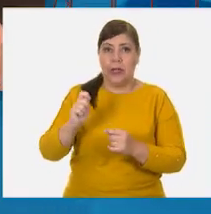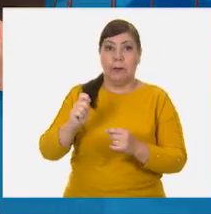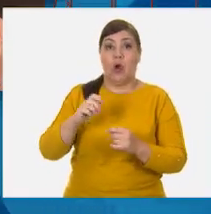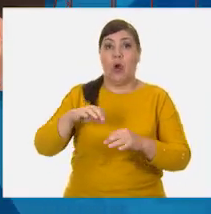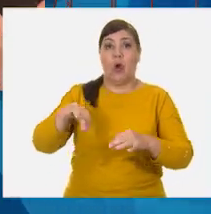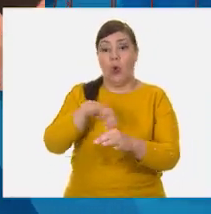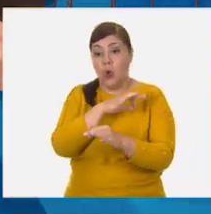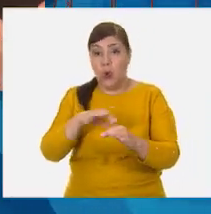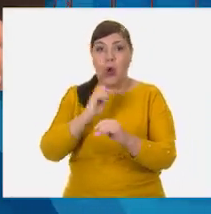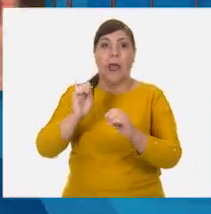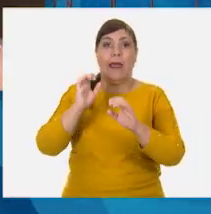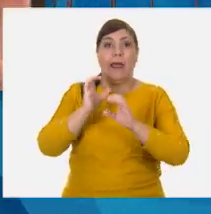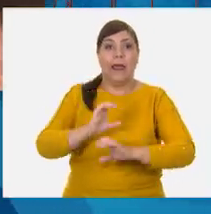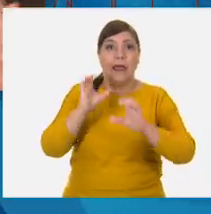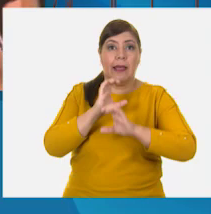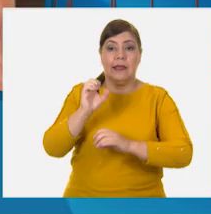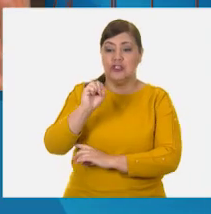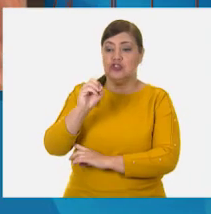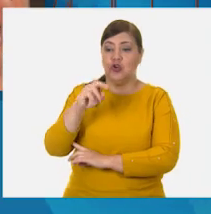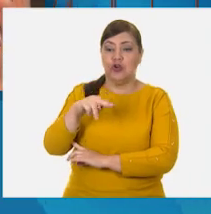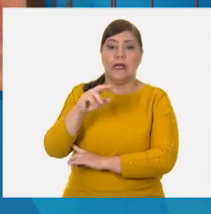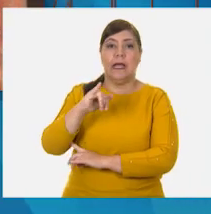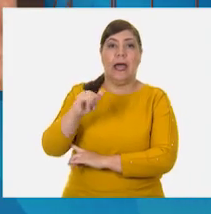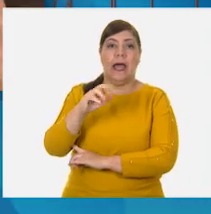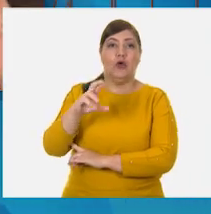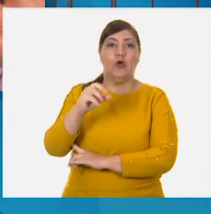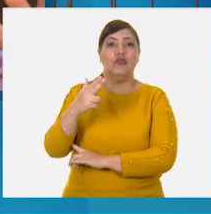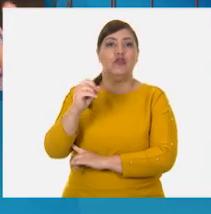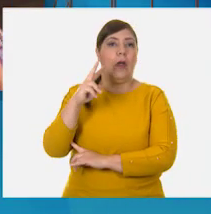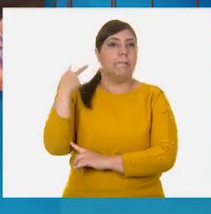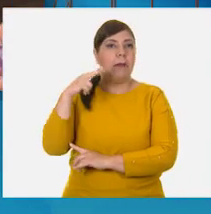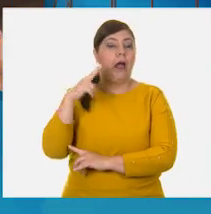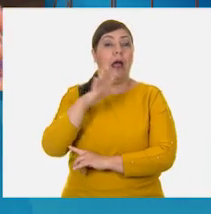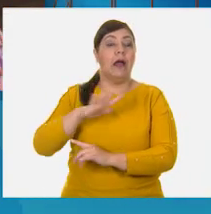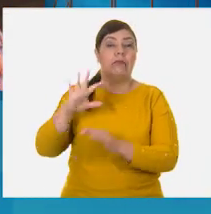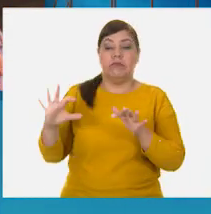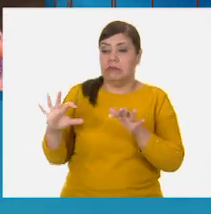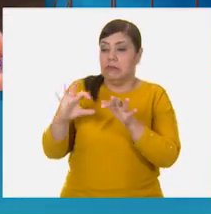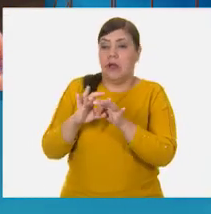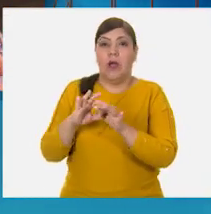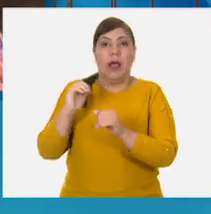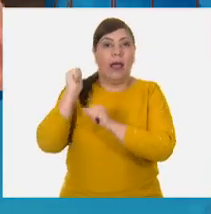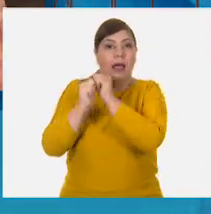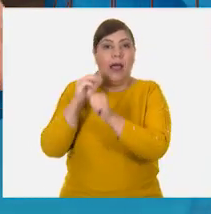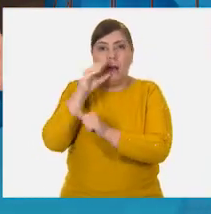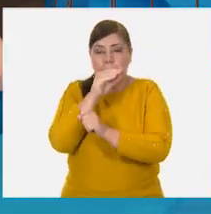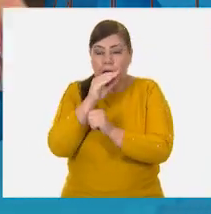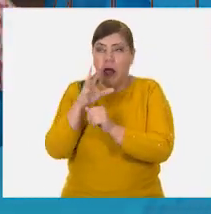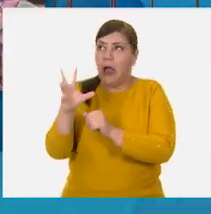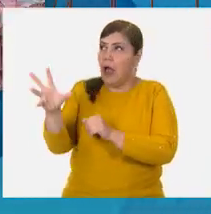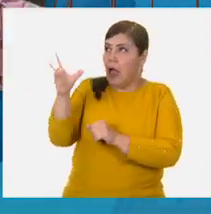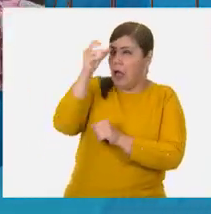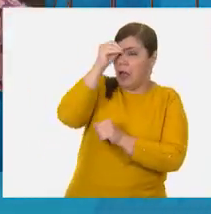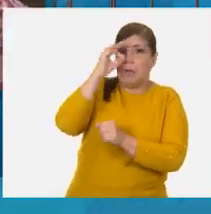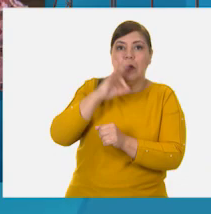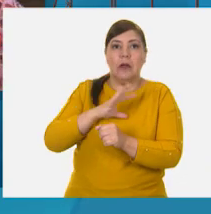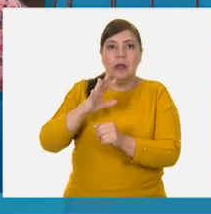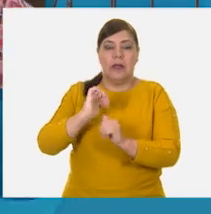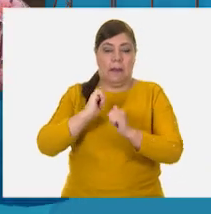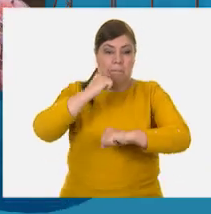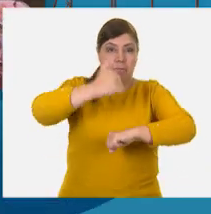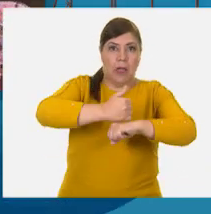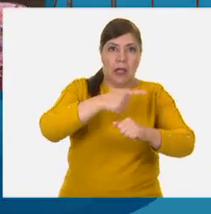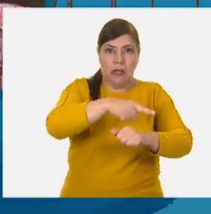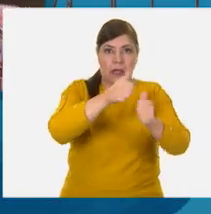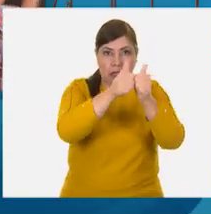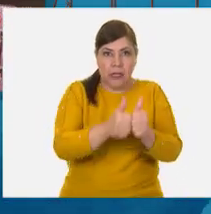jarocho, que incorporó muchos elementos de la música africana. Muchos esclavos africanos se establecieron